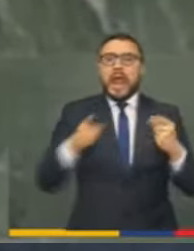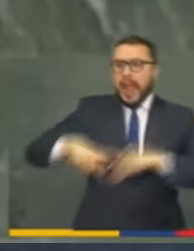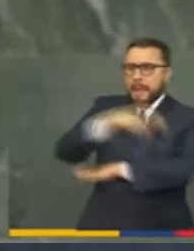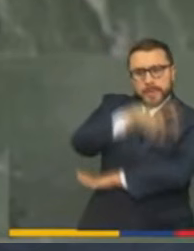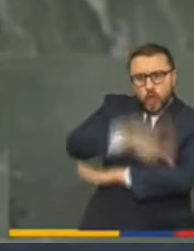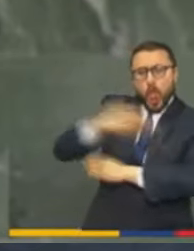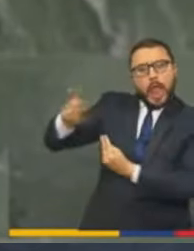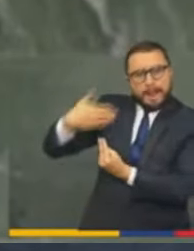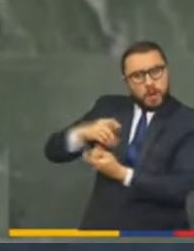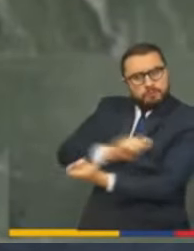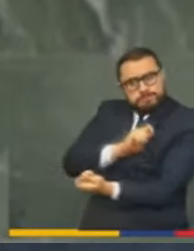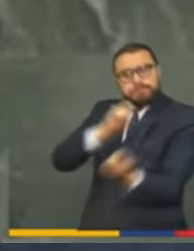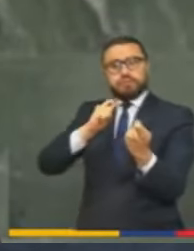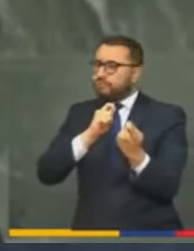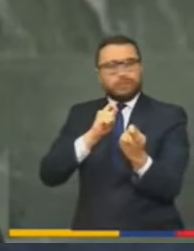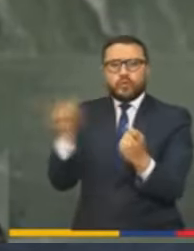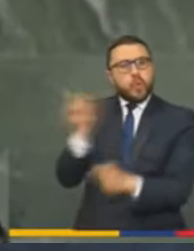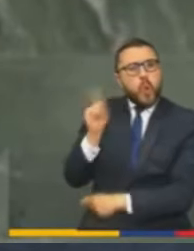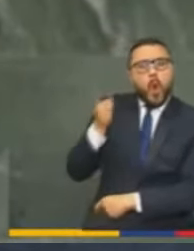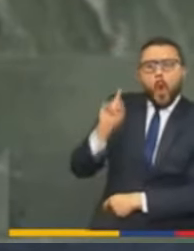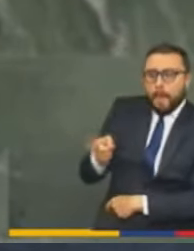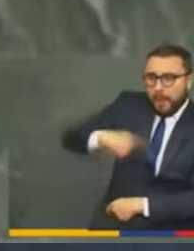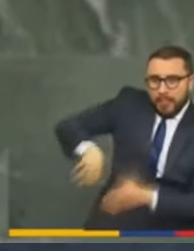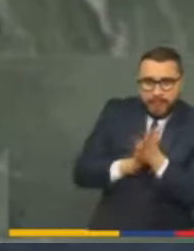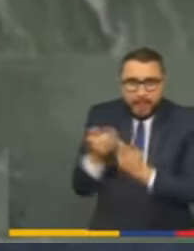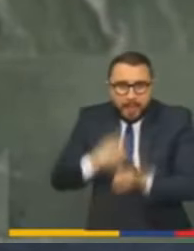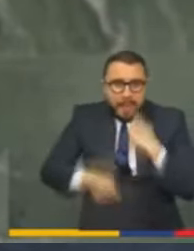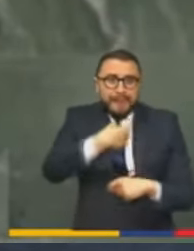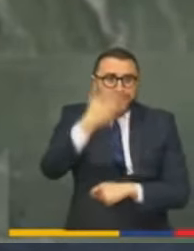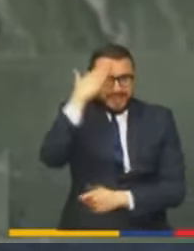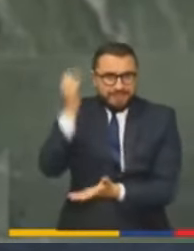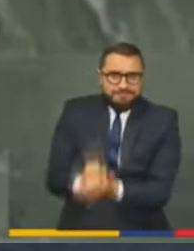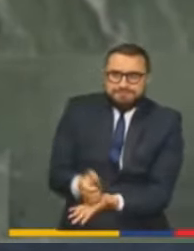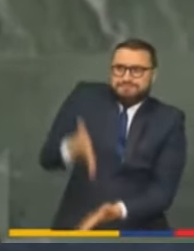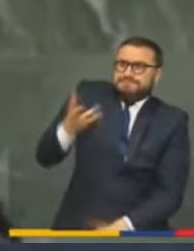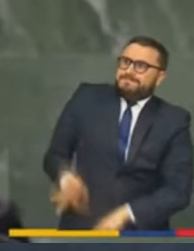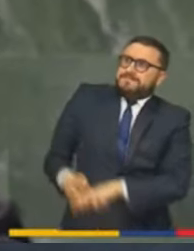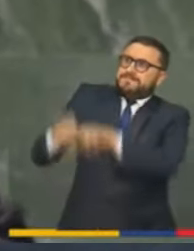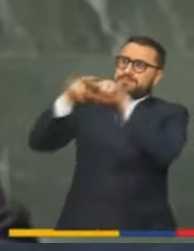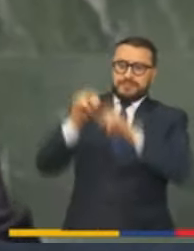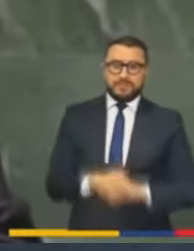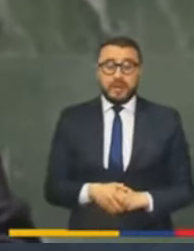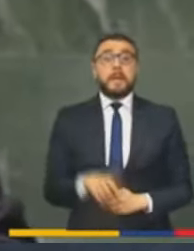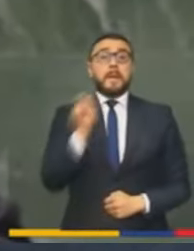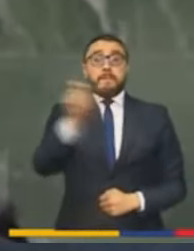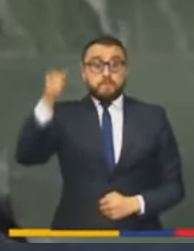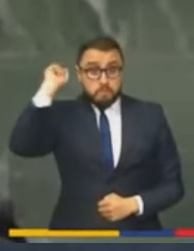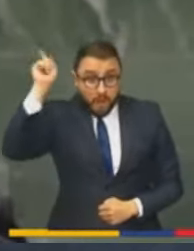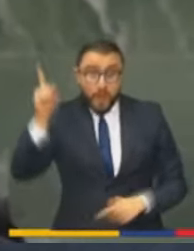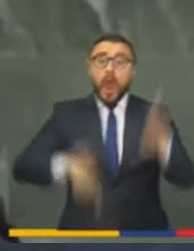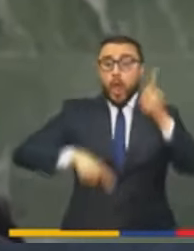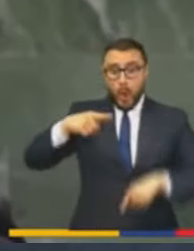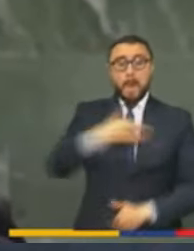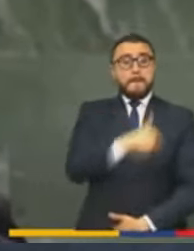carbón porque es su propia fuente de riqueza. Los políticos, incluidos los presidentes de